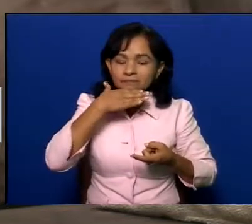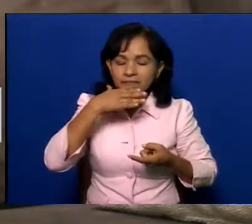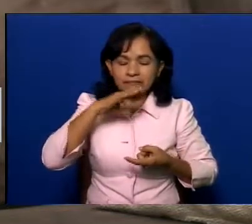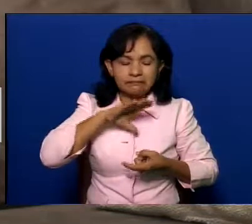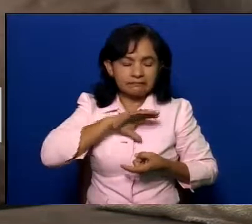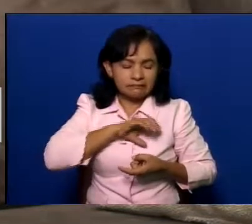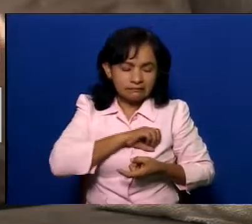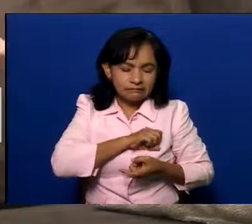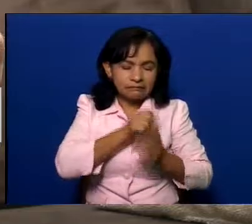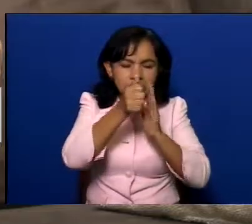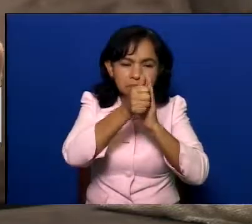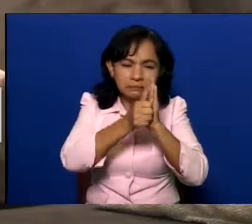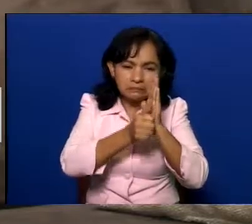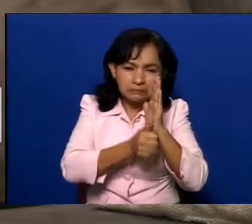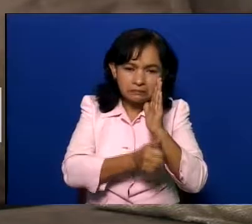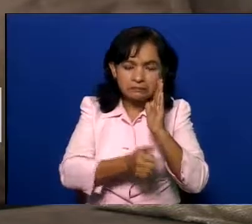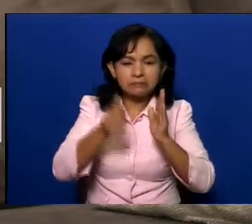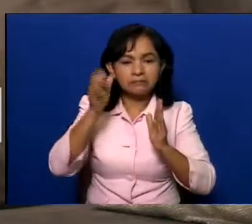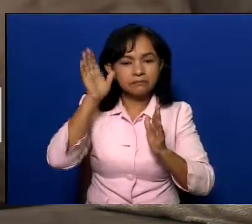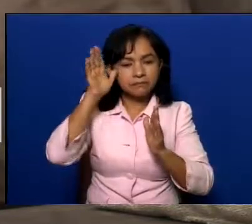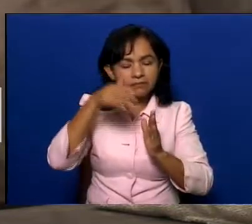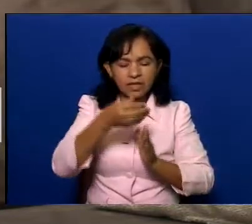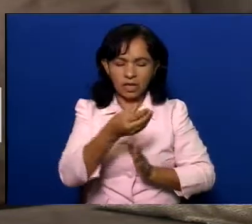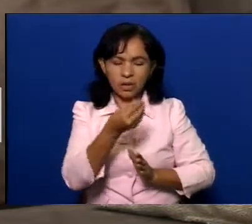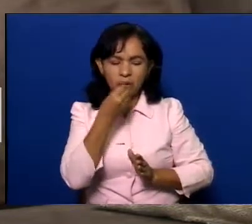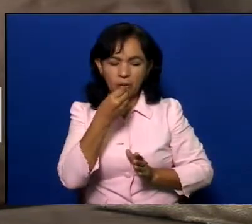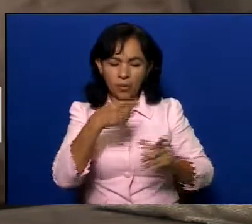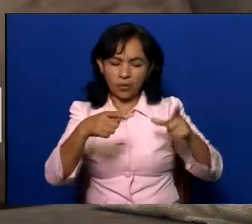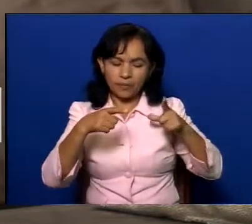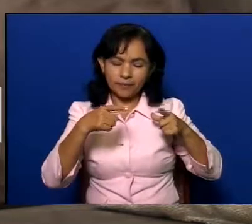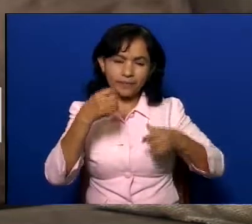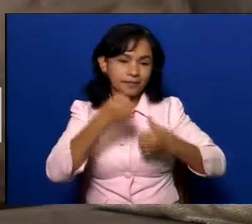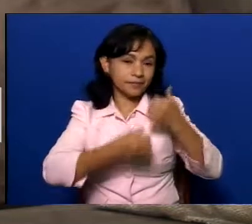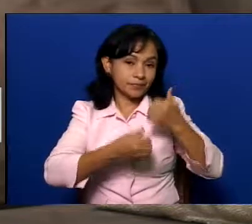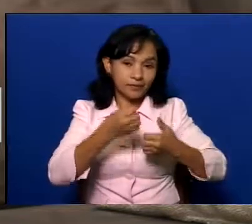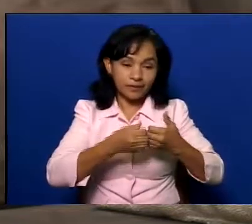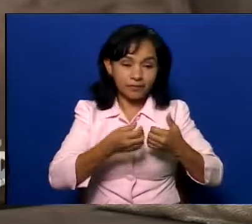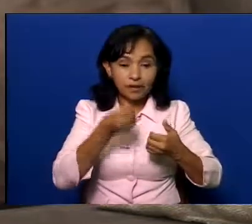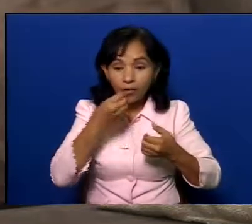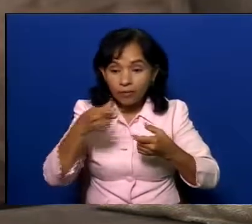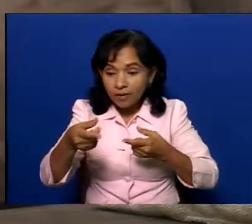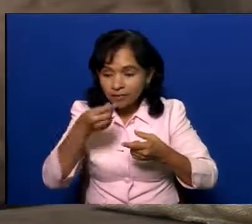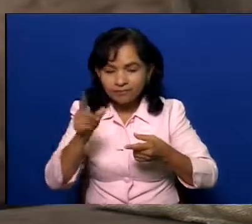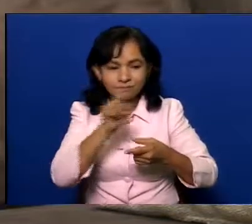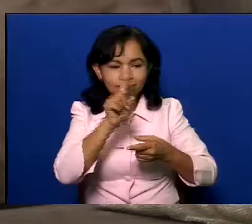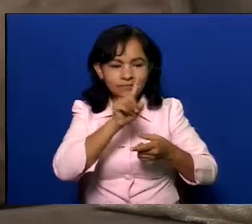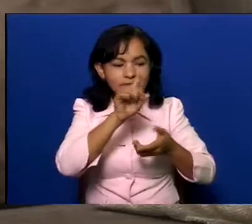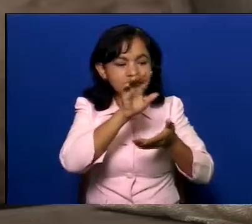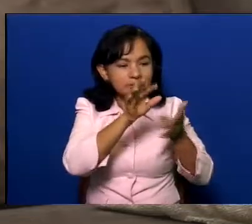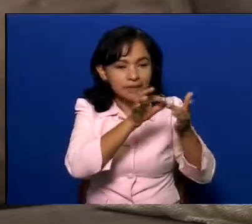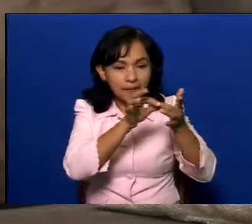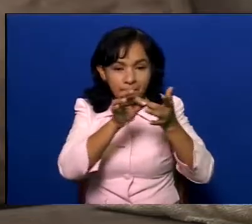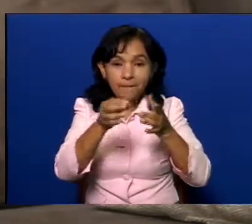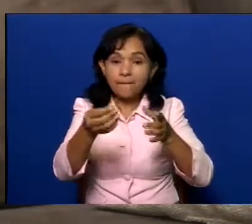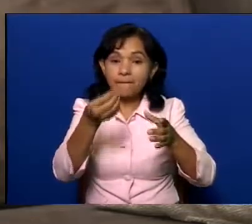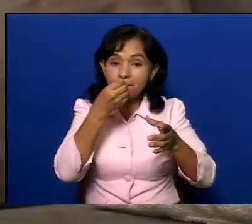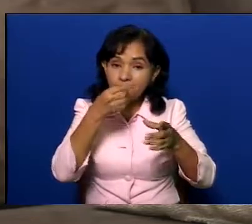embargo, hay problemas de estos que ya han sido resueltos y ahora sí hay atención a través del Seguro